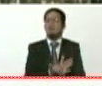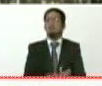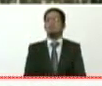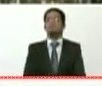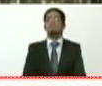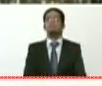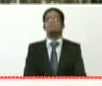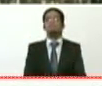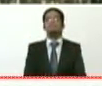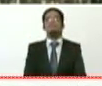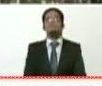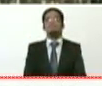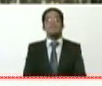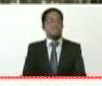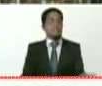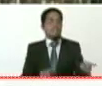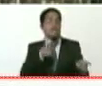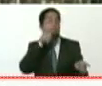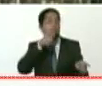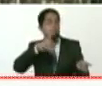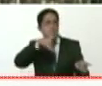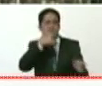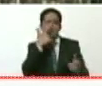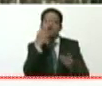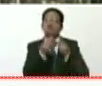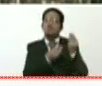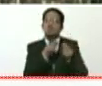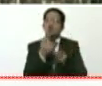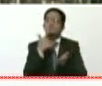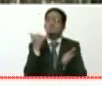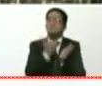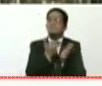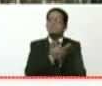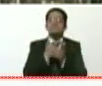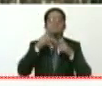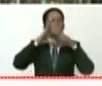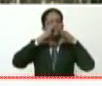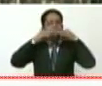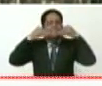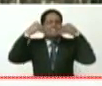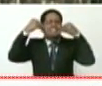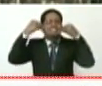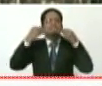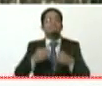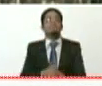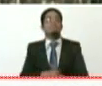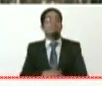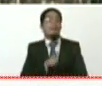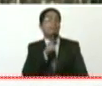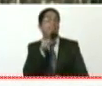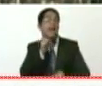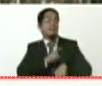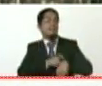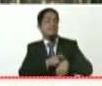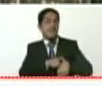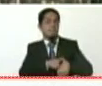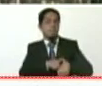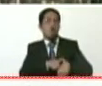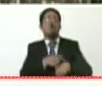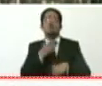Y nuestro pueblo la pasa combatiendo. Y siempre con una sonrisa. A mal tiempo, buena cara, dice nuestro